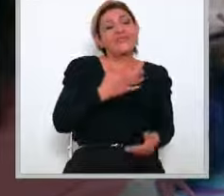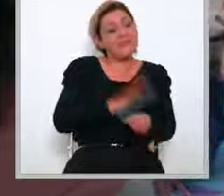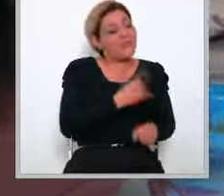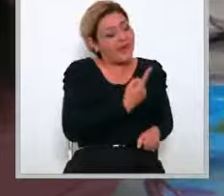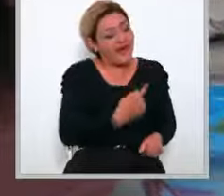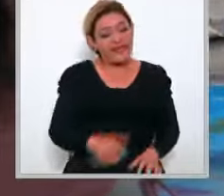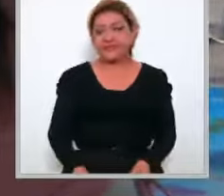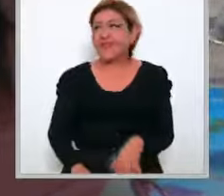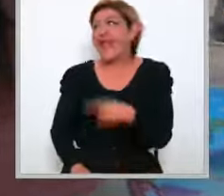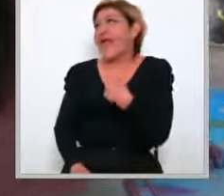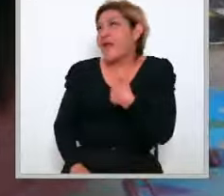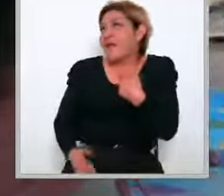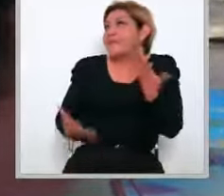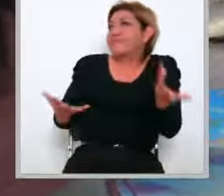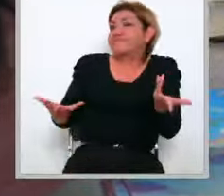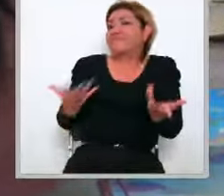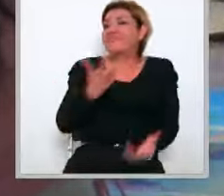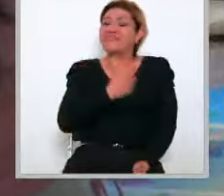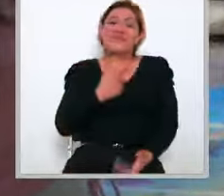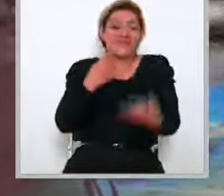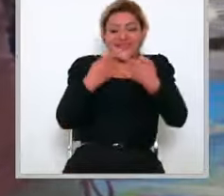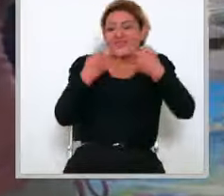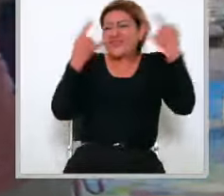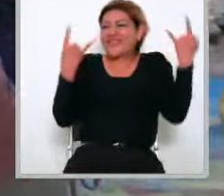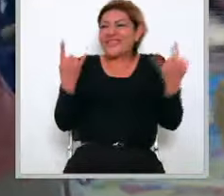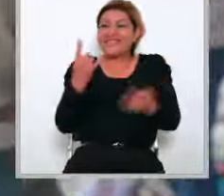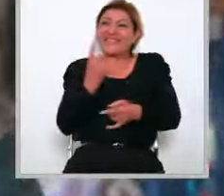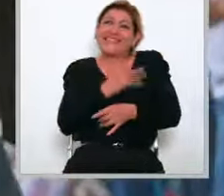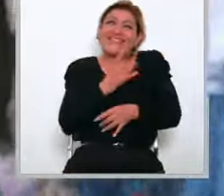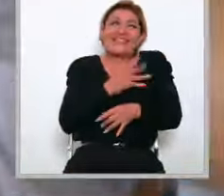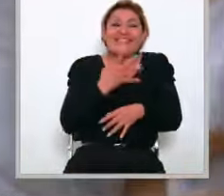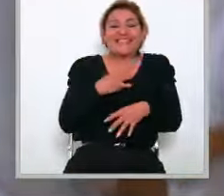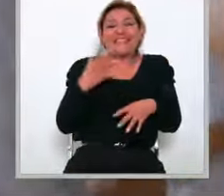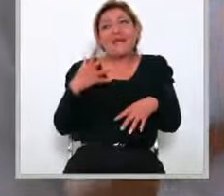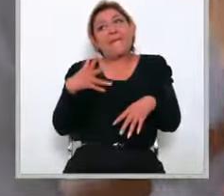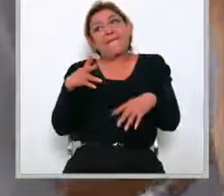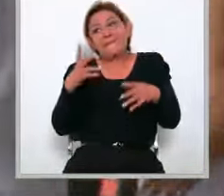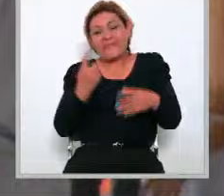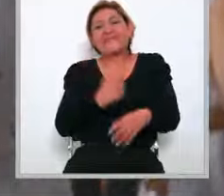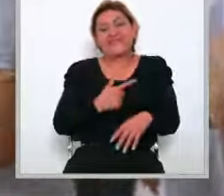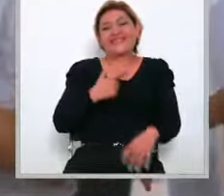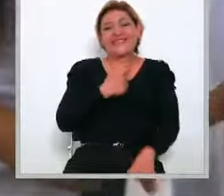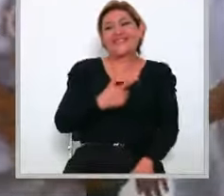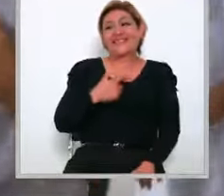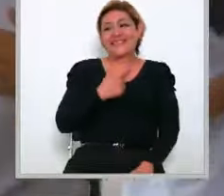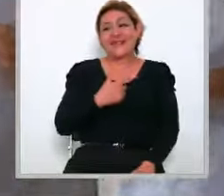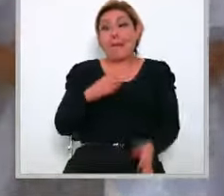me gusta descubrir historias. ¿Historias como cuáles, por ejemplo?